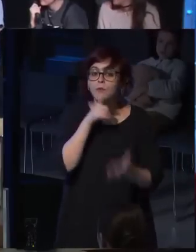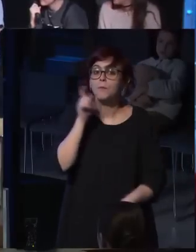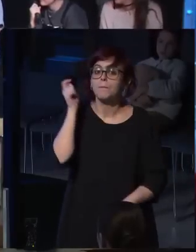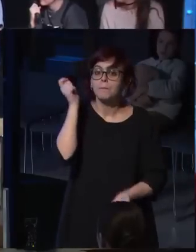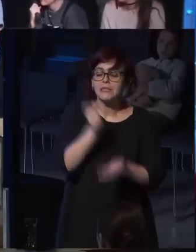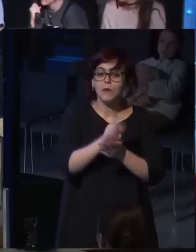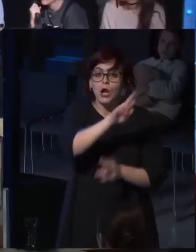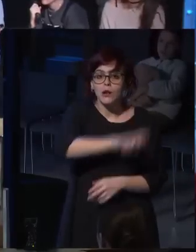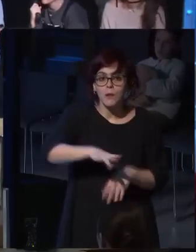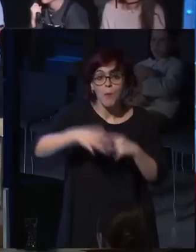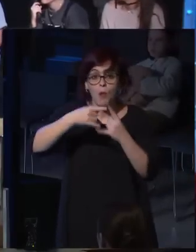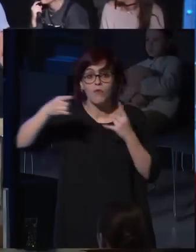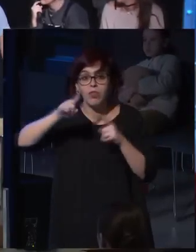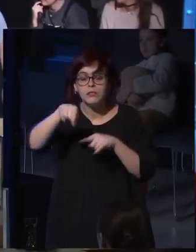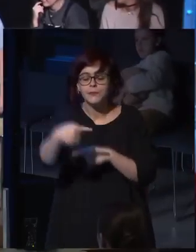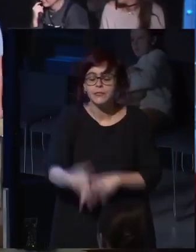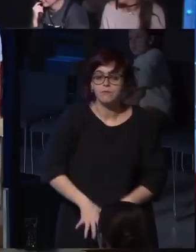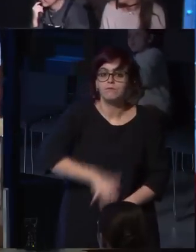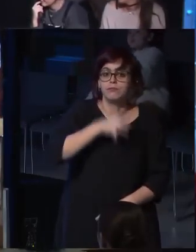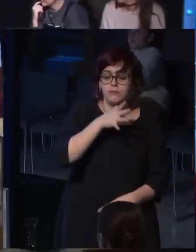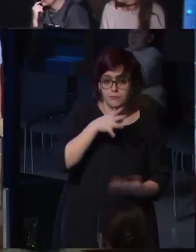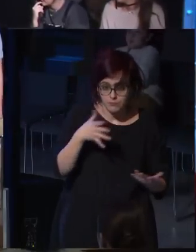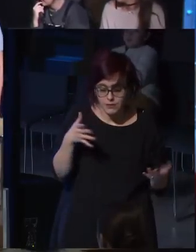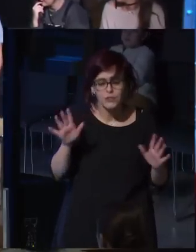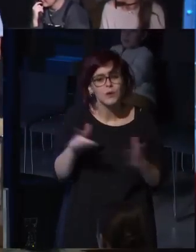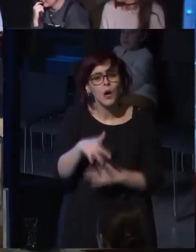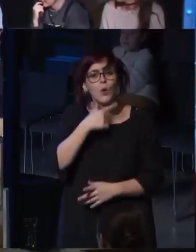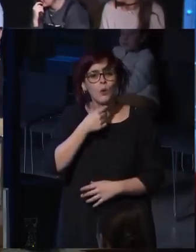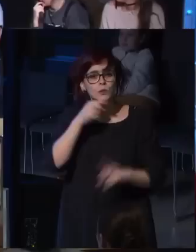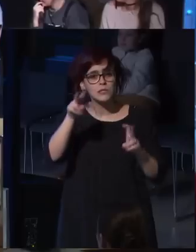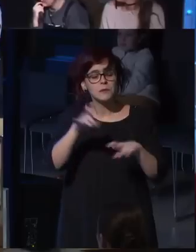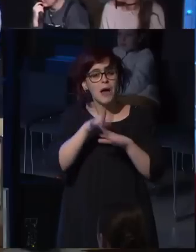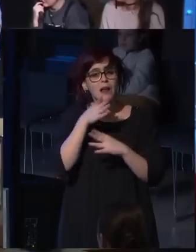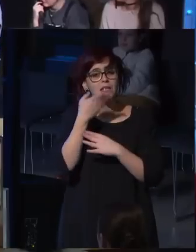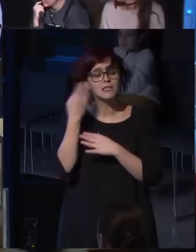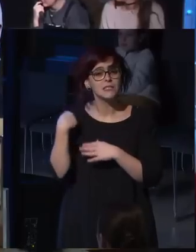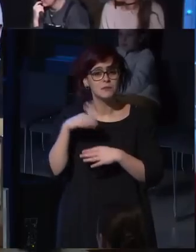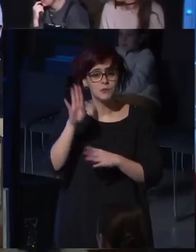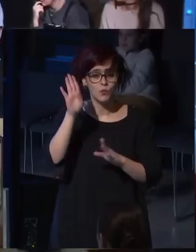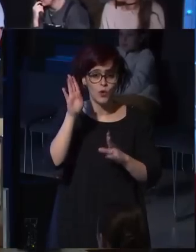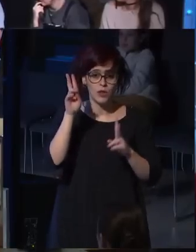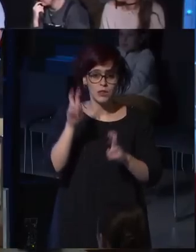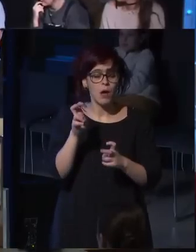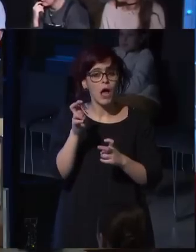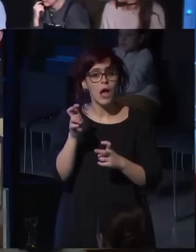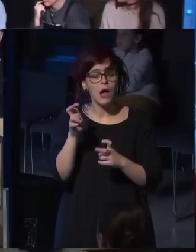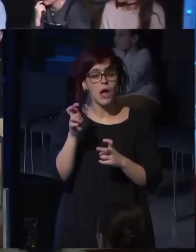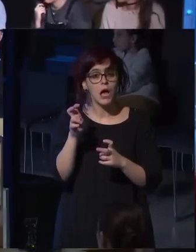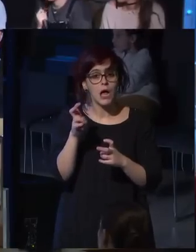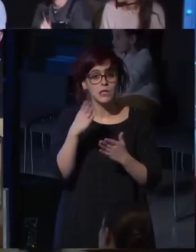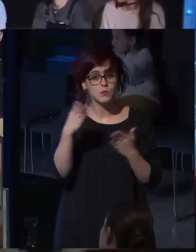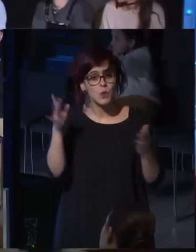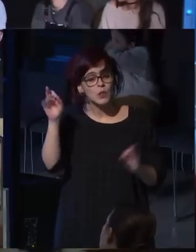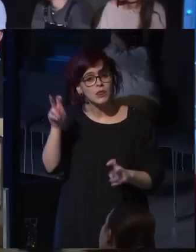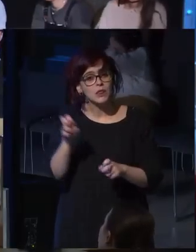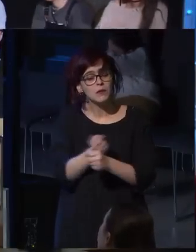casa, ya perdiste la wifi y a ver cómo lo apañamos. Hay una cosa que me ha gustado mucho en la exposición y que tiene que ver con todo